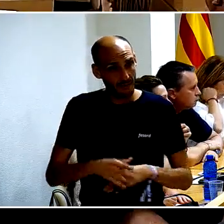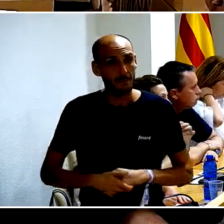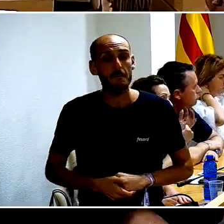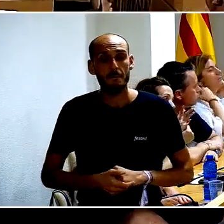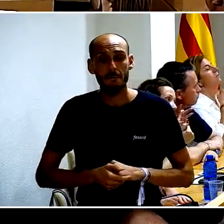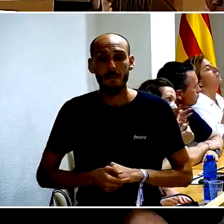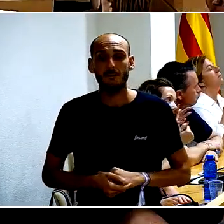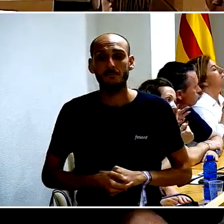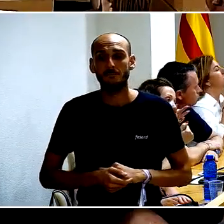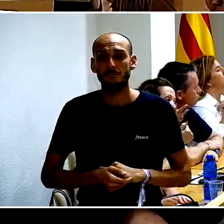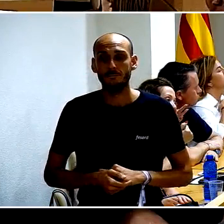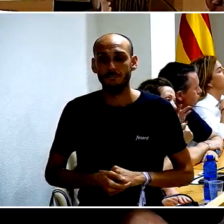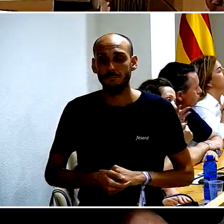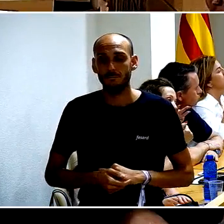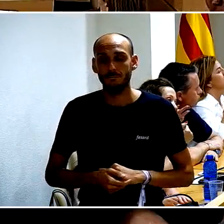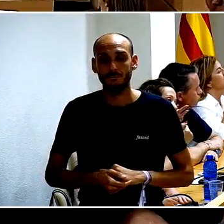Un momento.